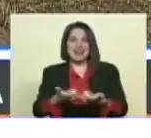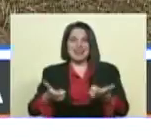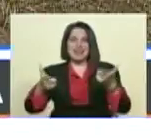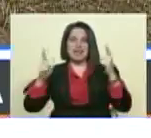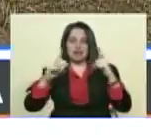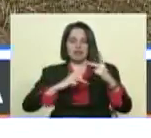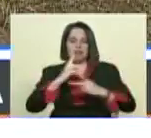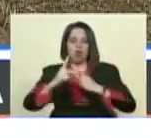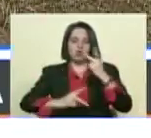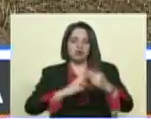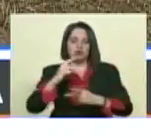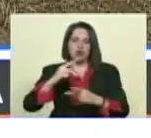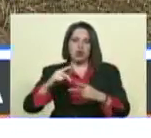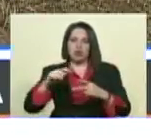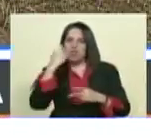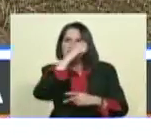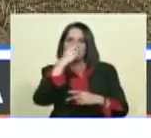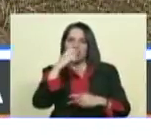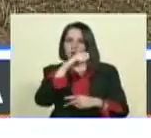producción de droga.